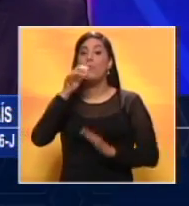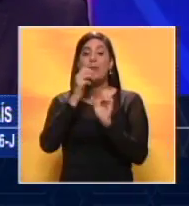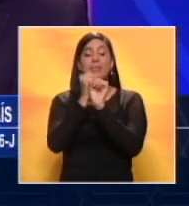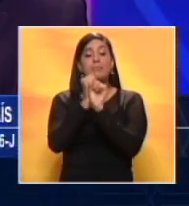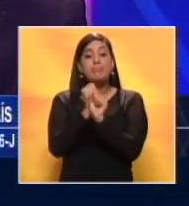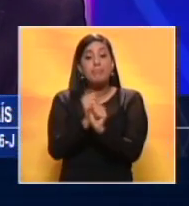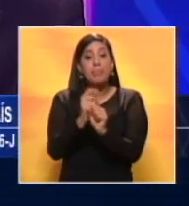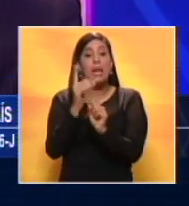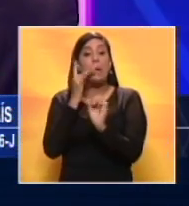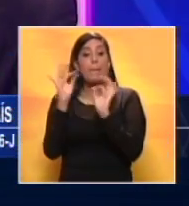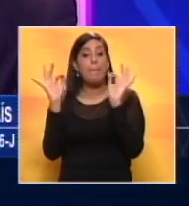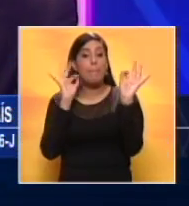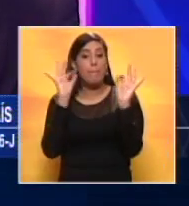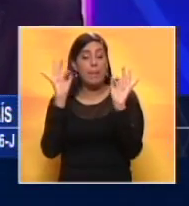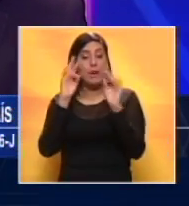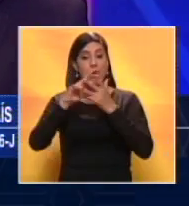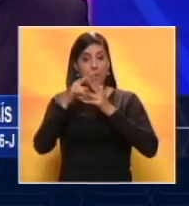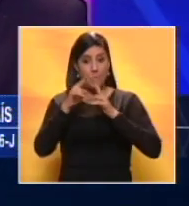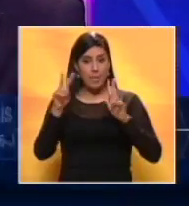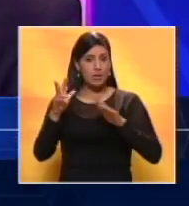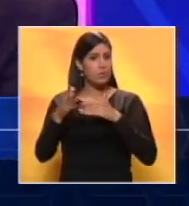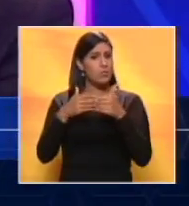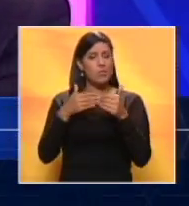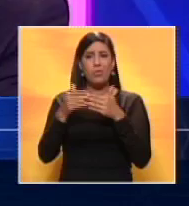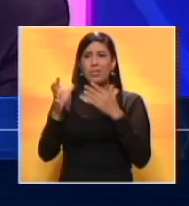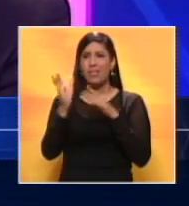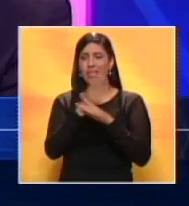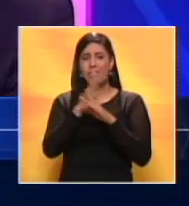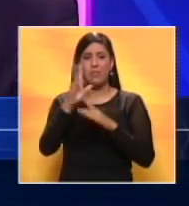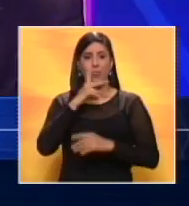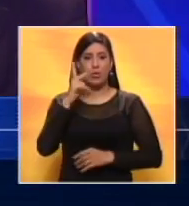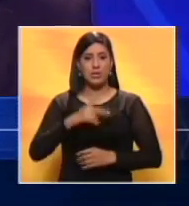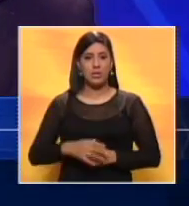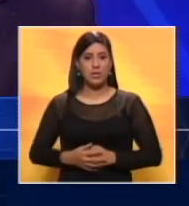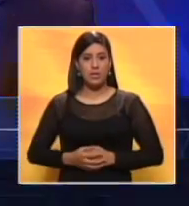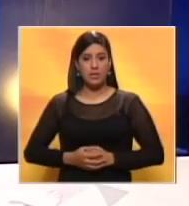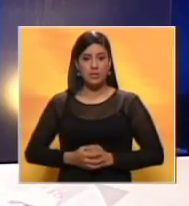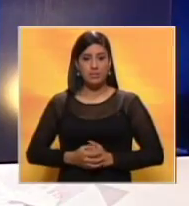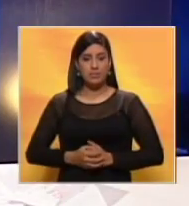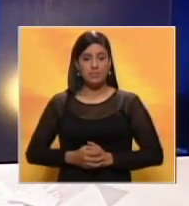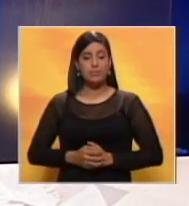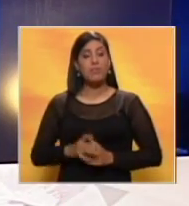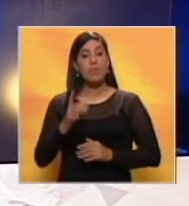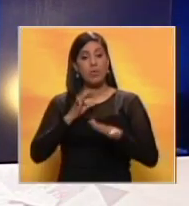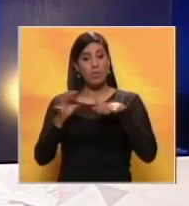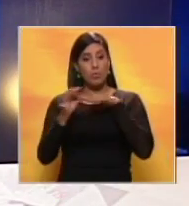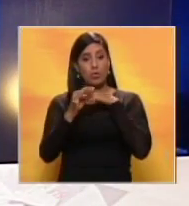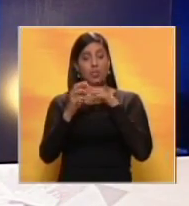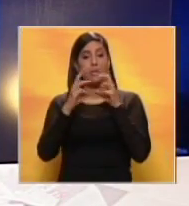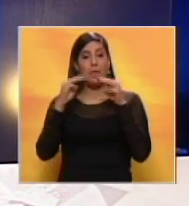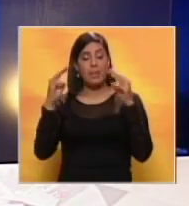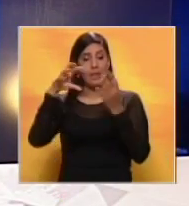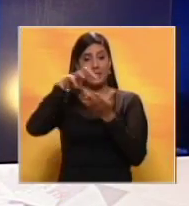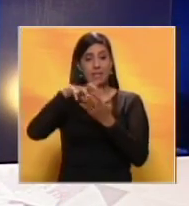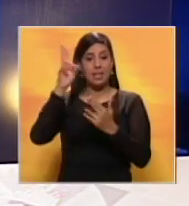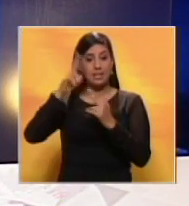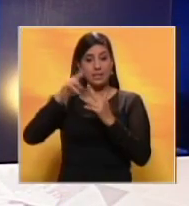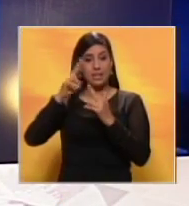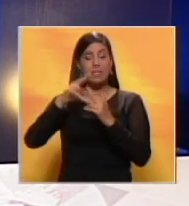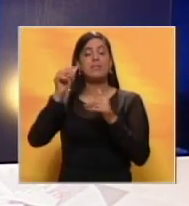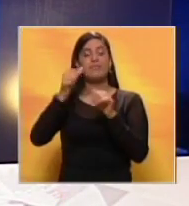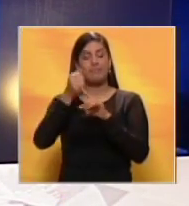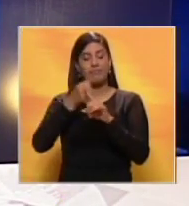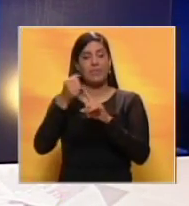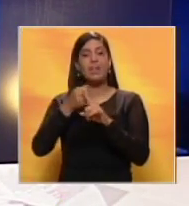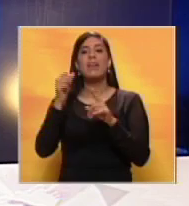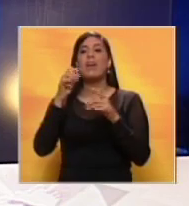esperan que prevalezca la paz a pesar de las diferencias políticas. En el municipio panamericano del estado Táchira persiste